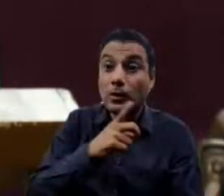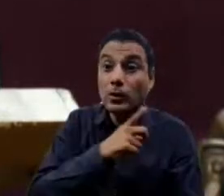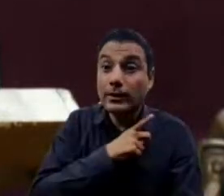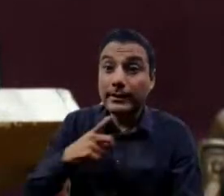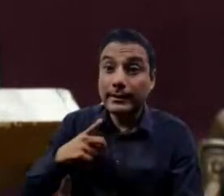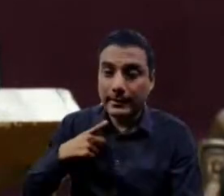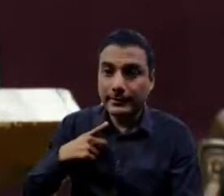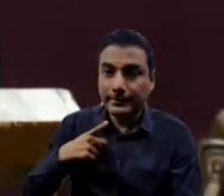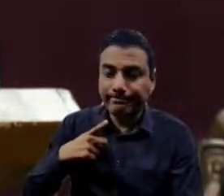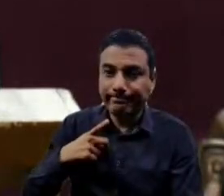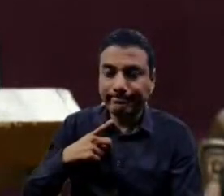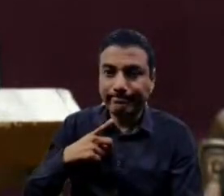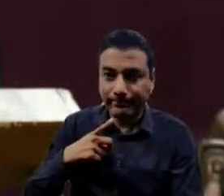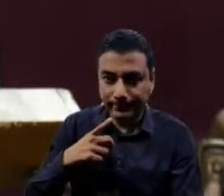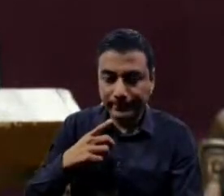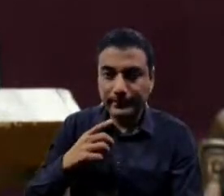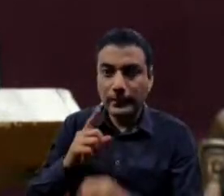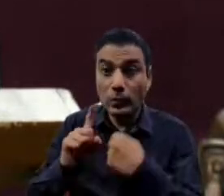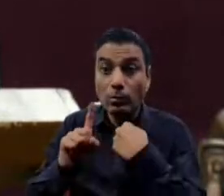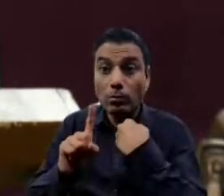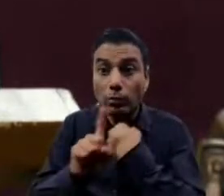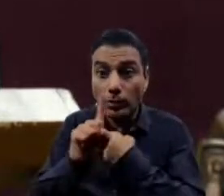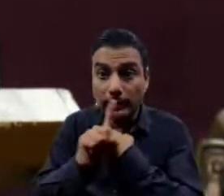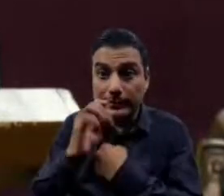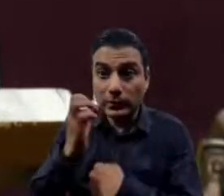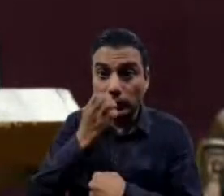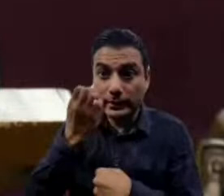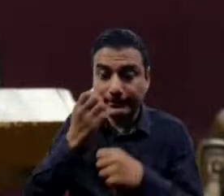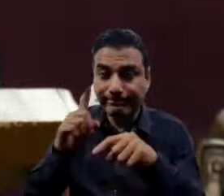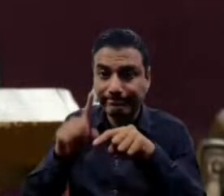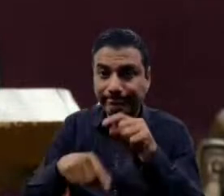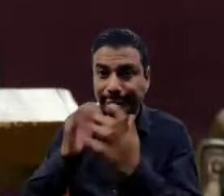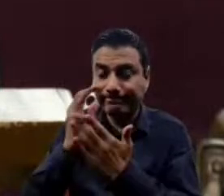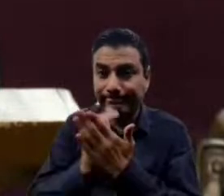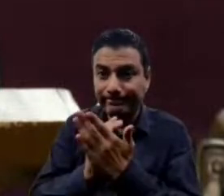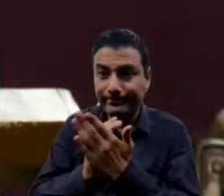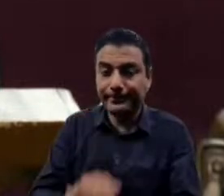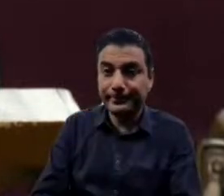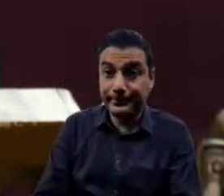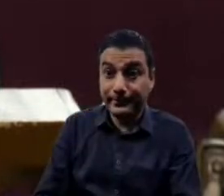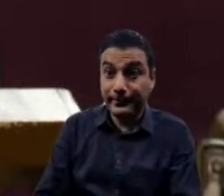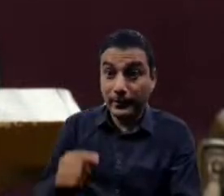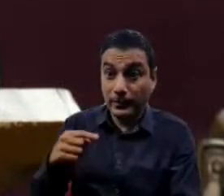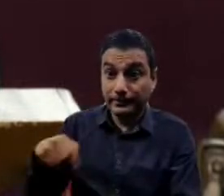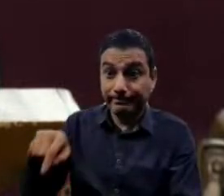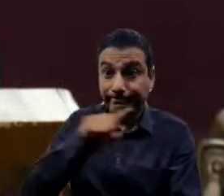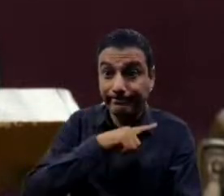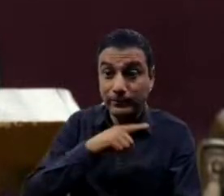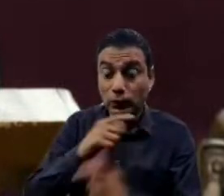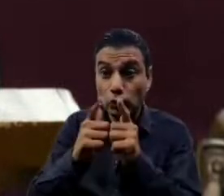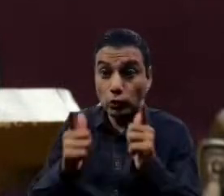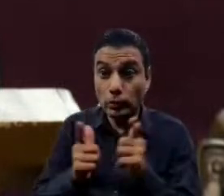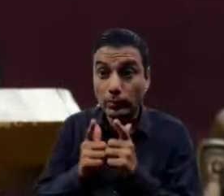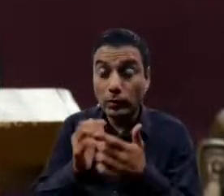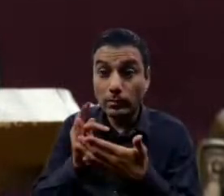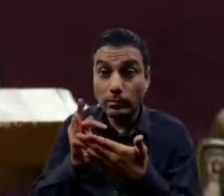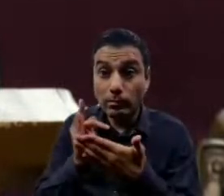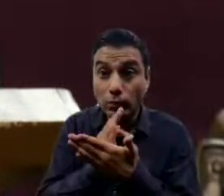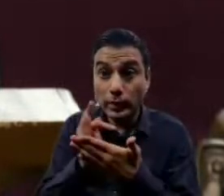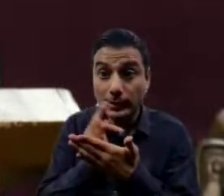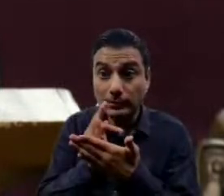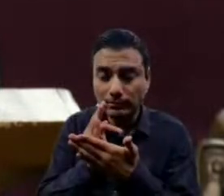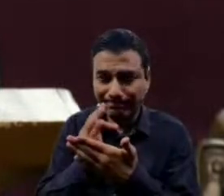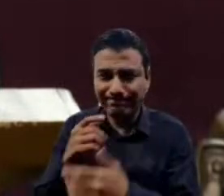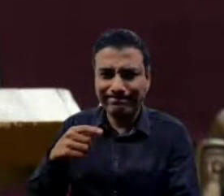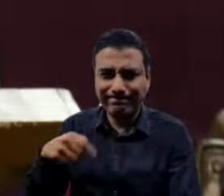la erradicación de problemáticas escolares. Por ello, en el grupo parlamentario de Morena, nos solidarizamos con la